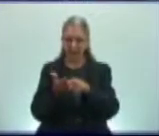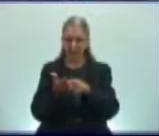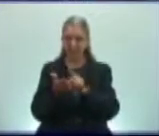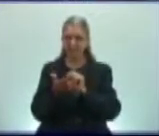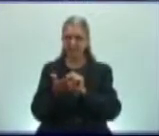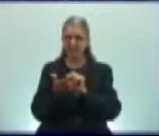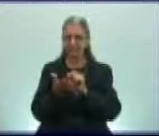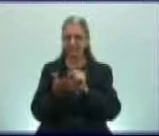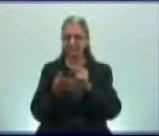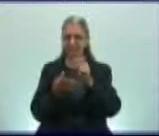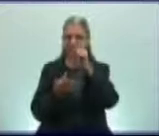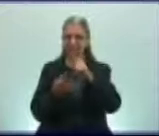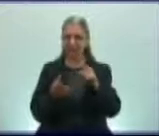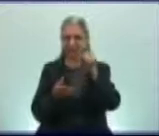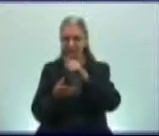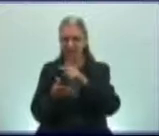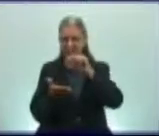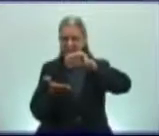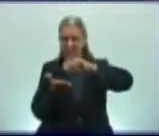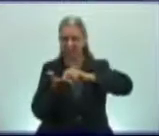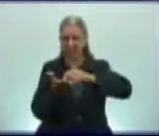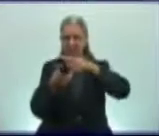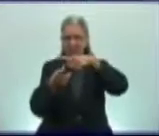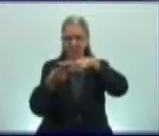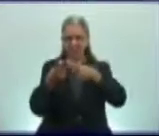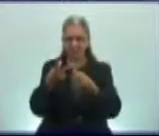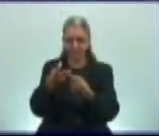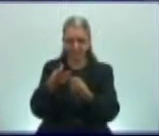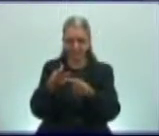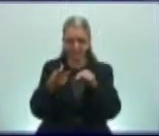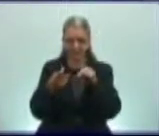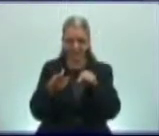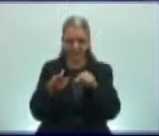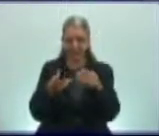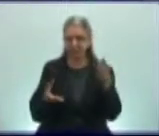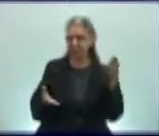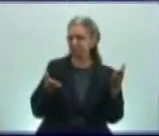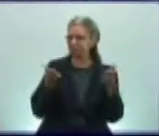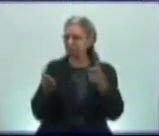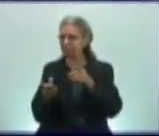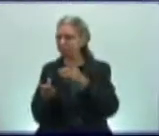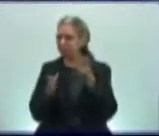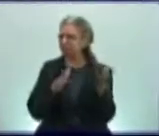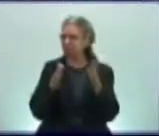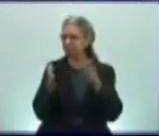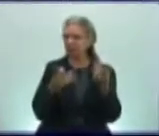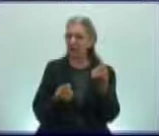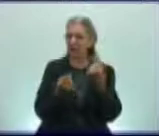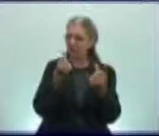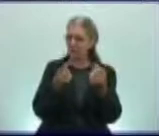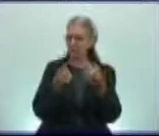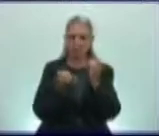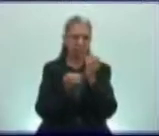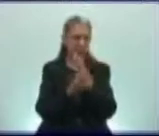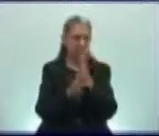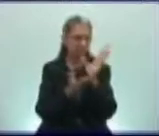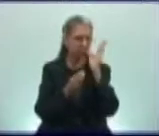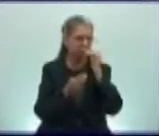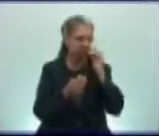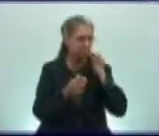le corresponde a este arco. Indistintamente, aparecen varios espacios en blanco que